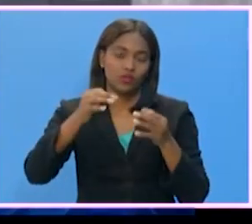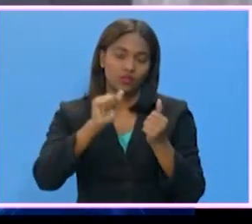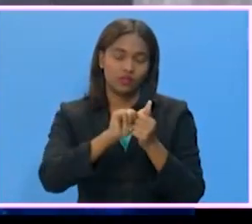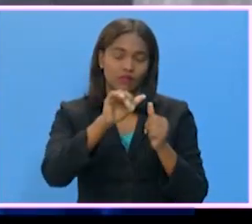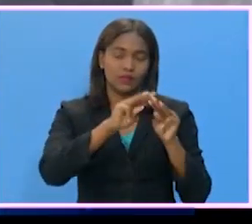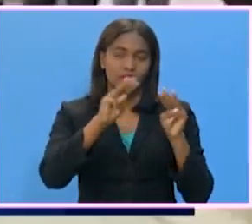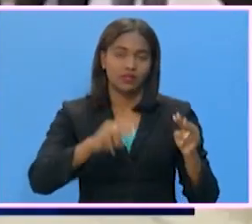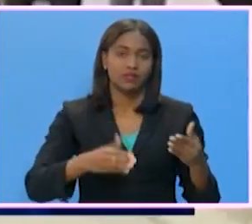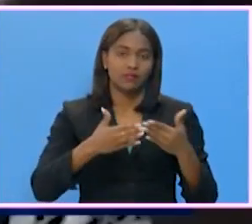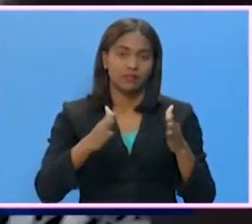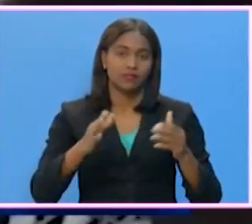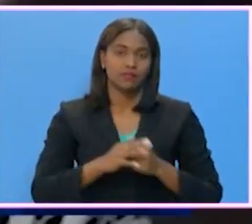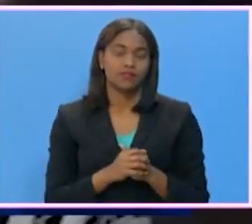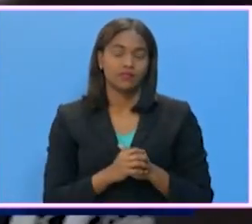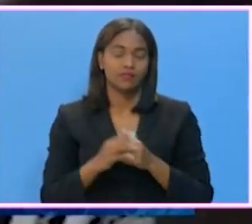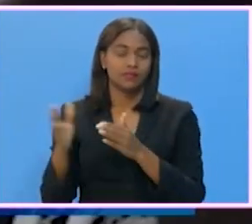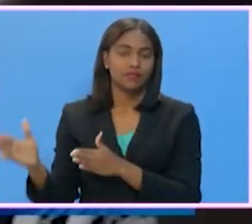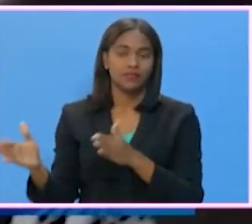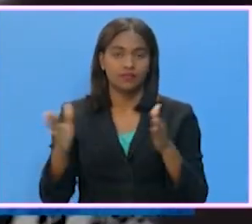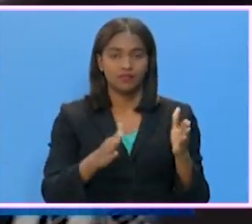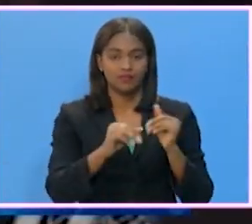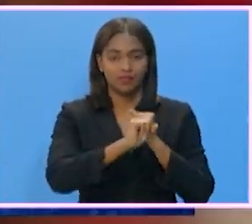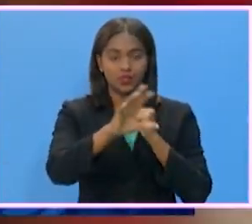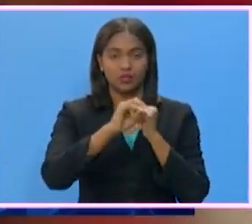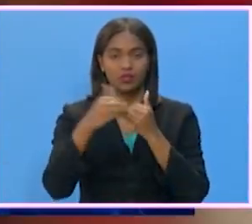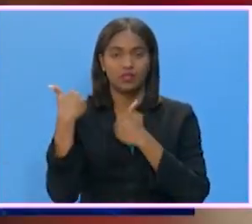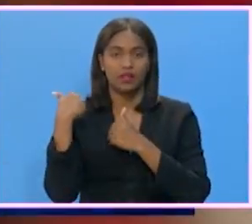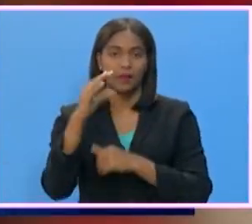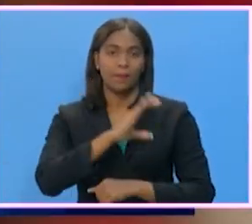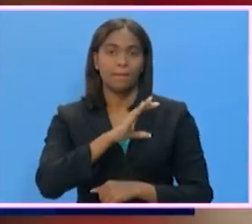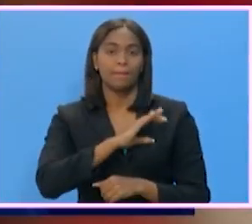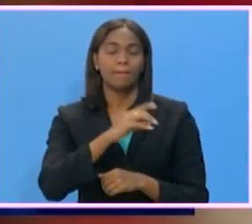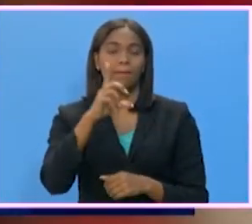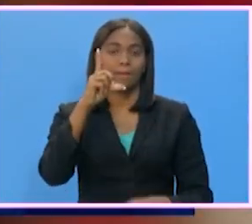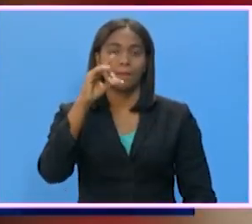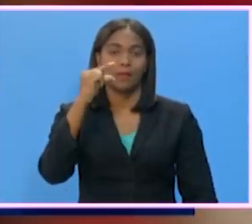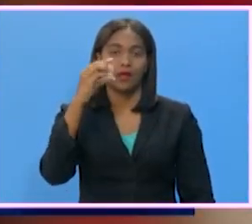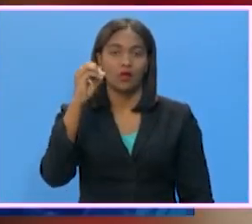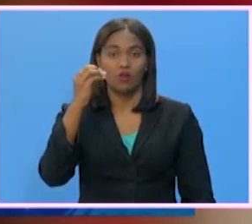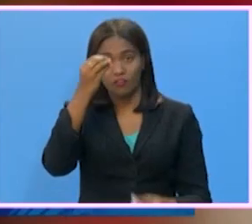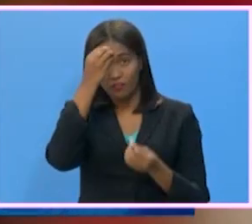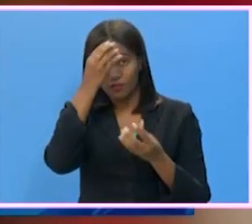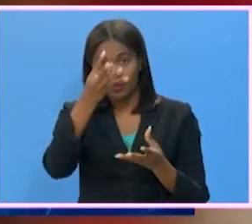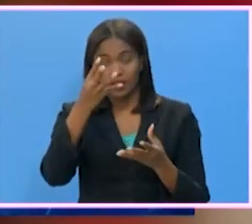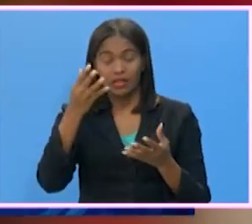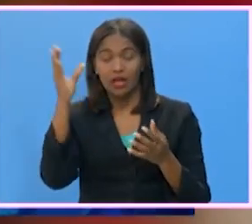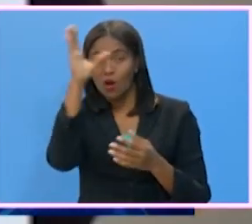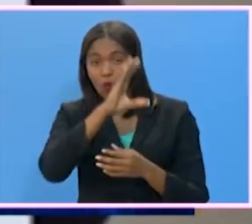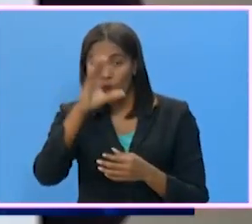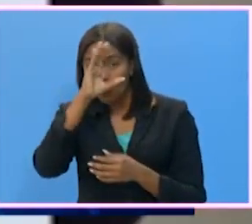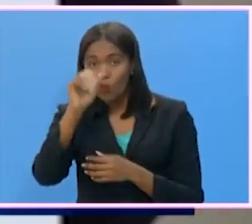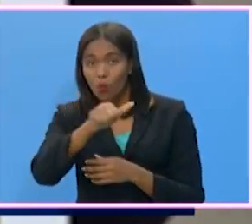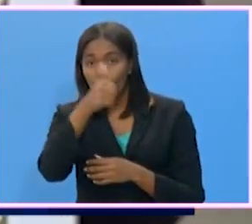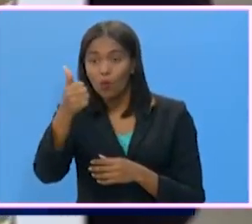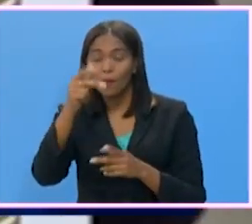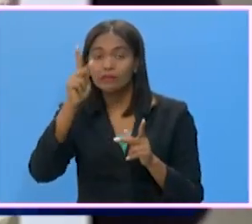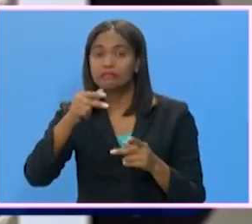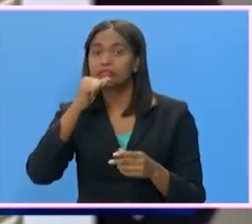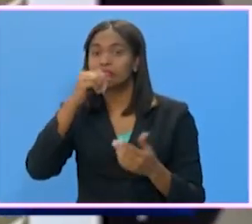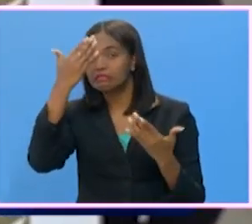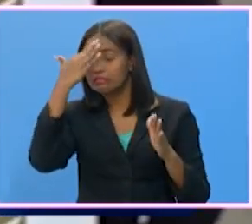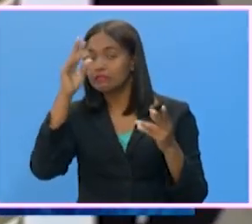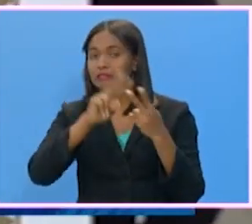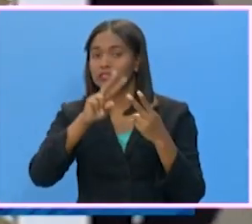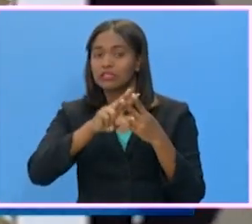Ministerio Público. En otro orden, el vocero de la institución policial, Diego Pesqueira, informó que activaron la búsqueda de un desconocido